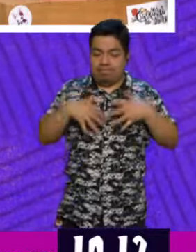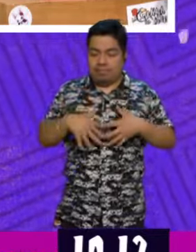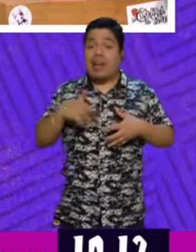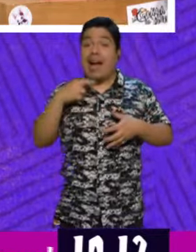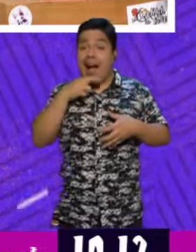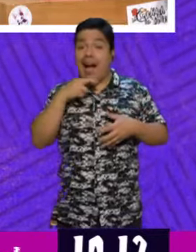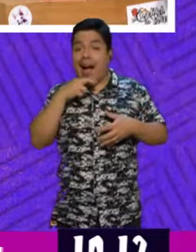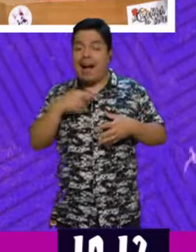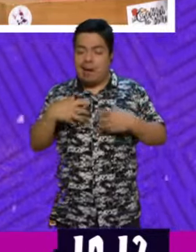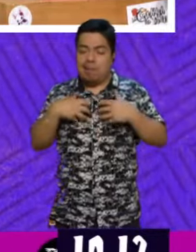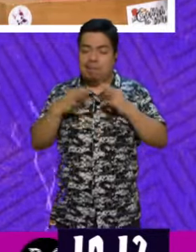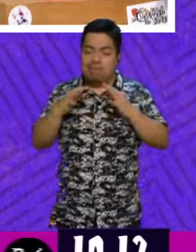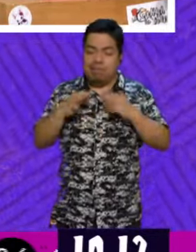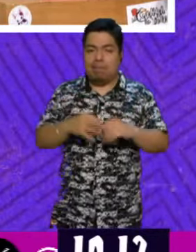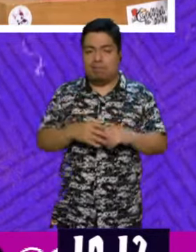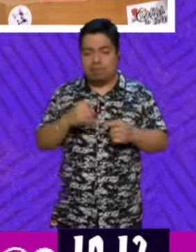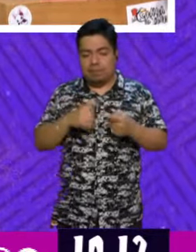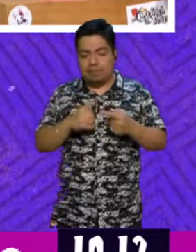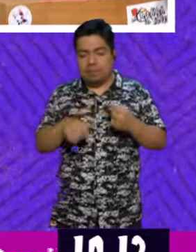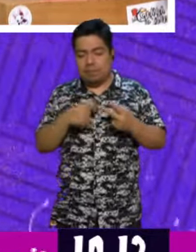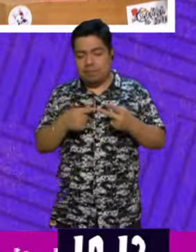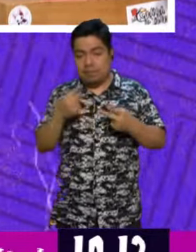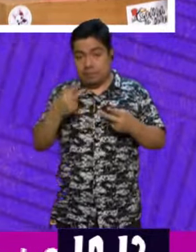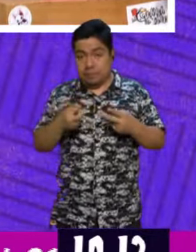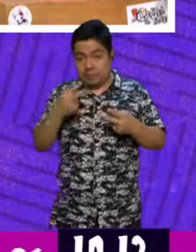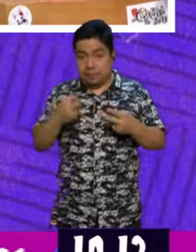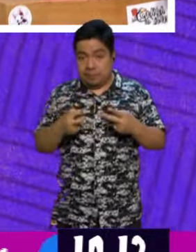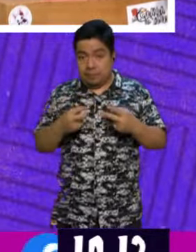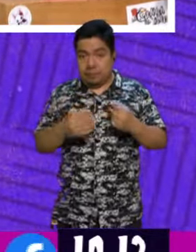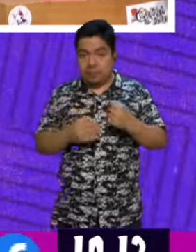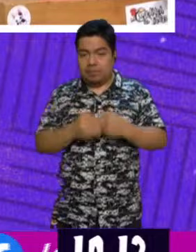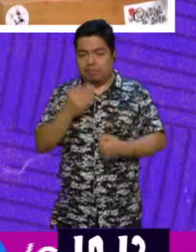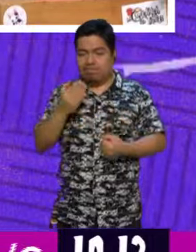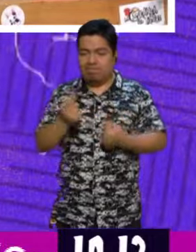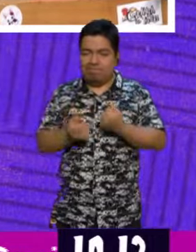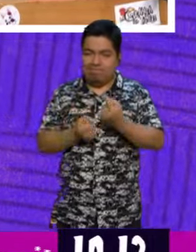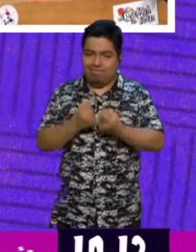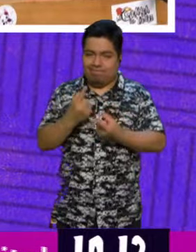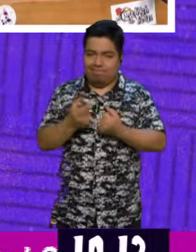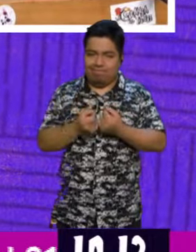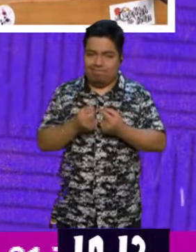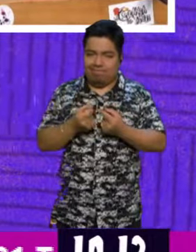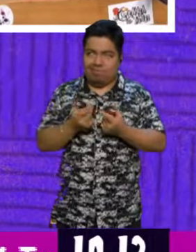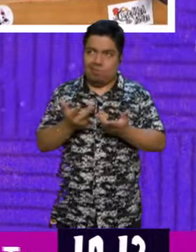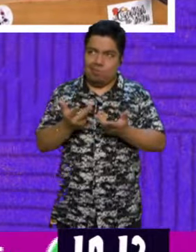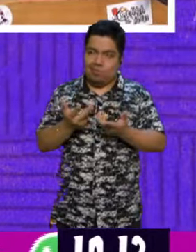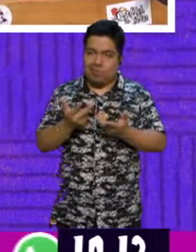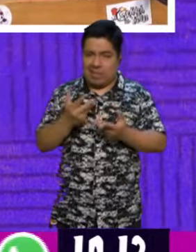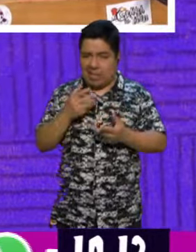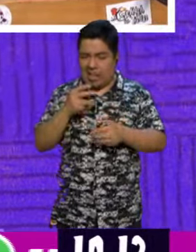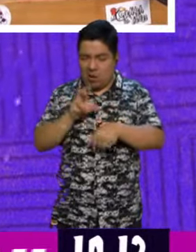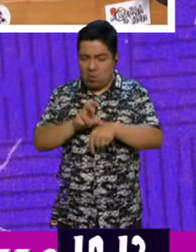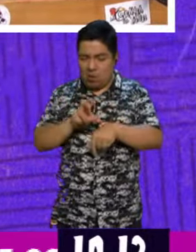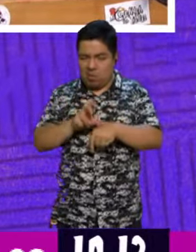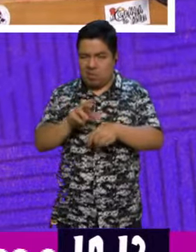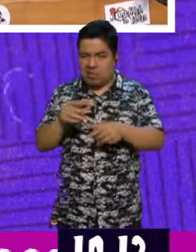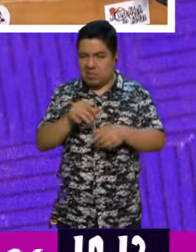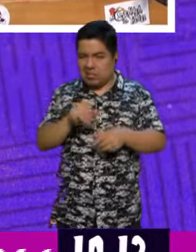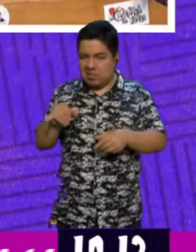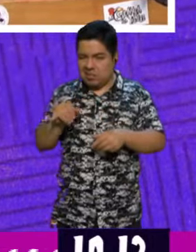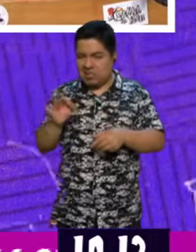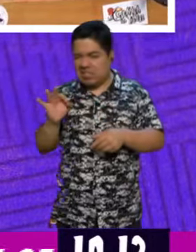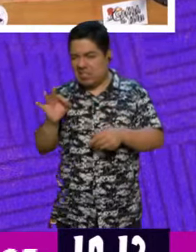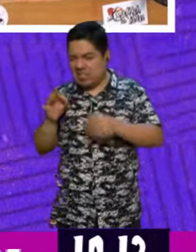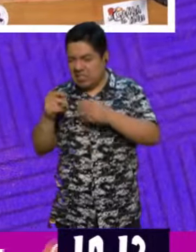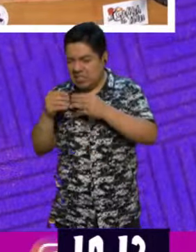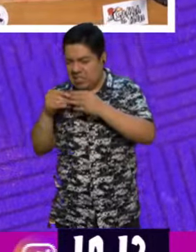mejor. Y segundo punto es precisamente porque puede, al estar el huevo crudo, y si tuvo por ahí un contacto con la